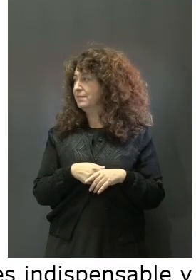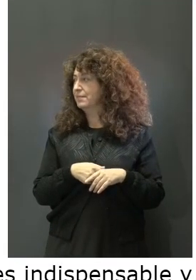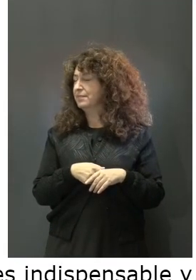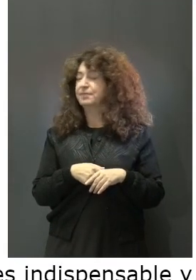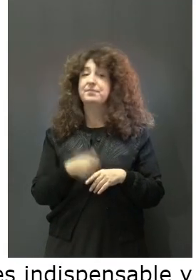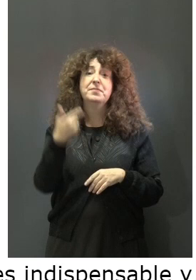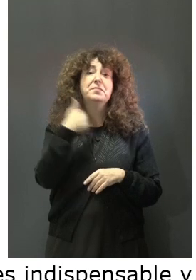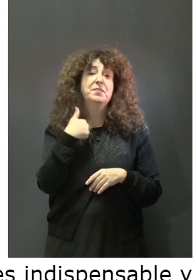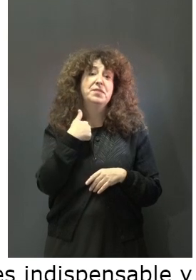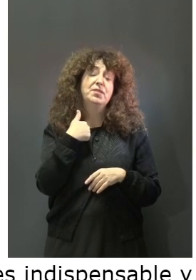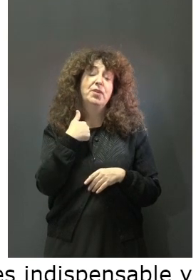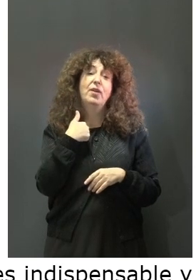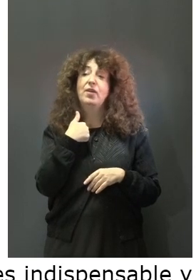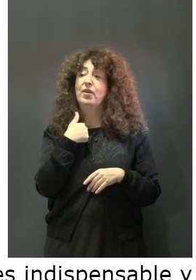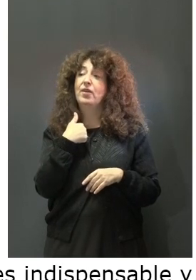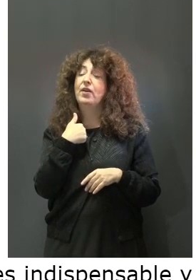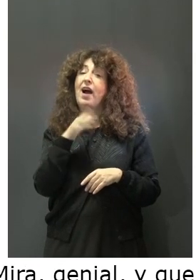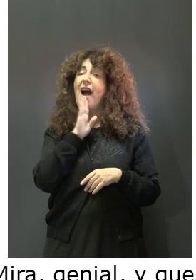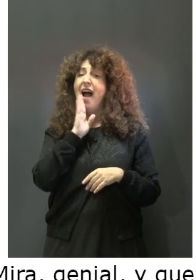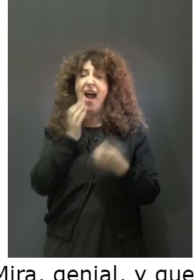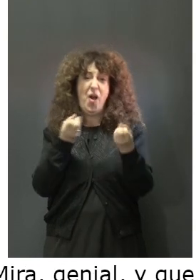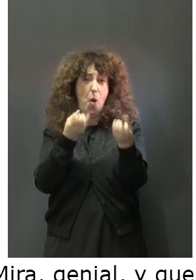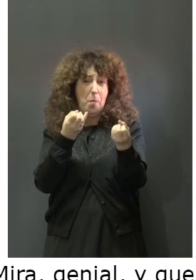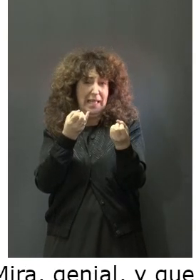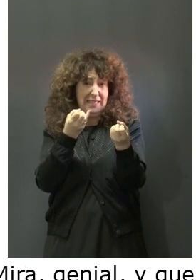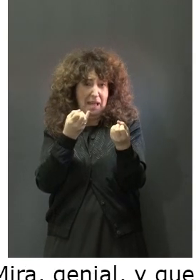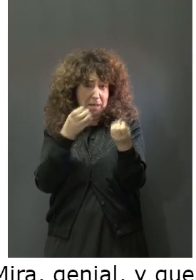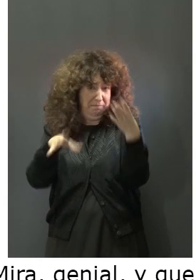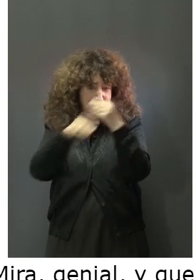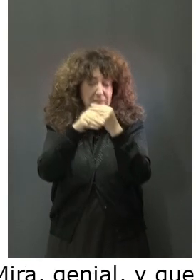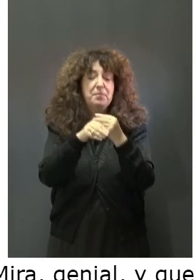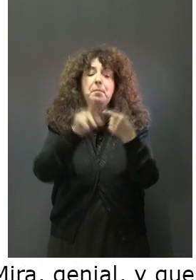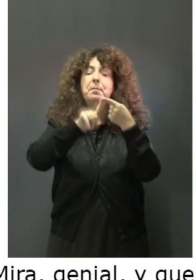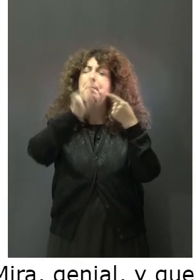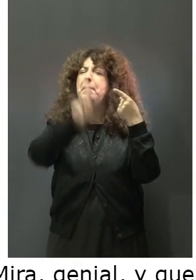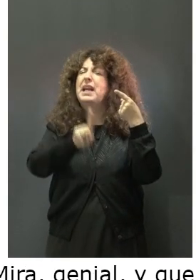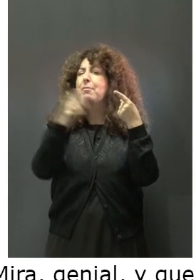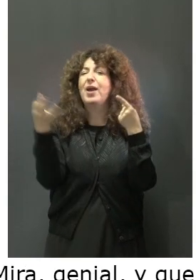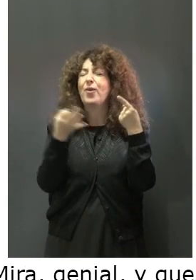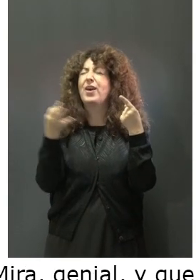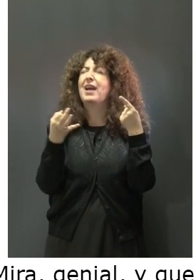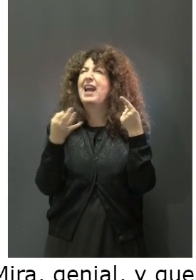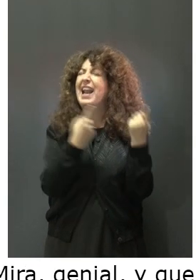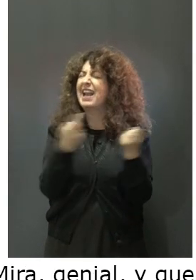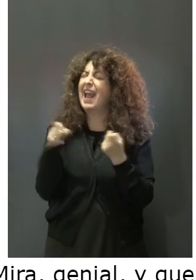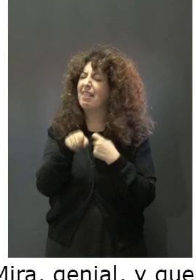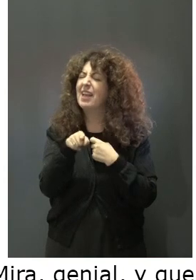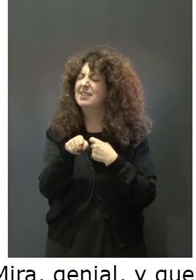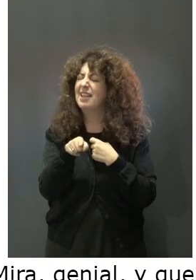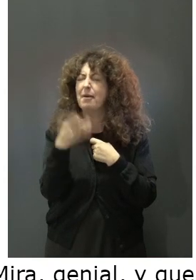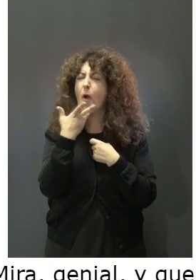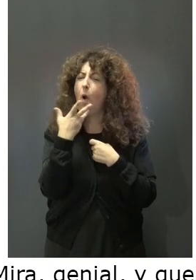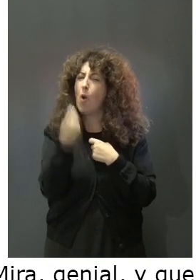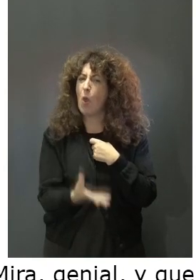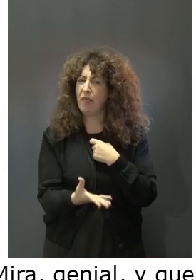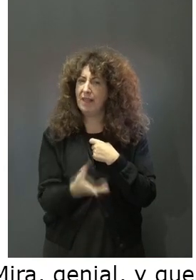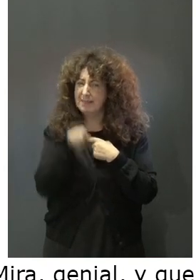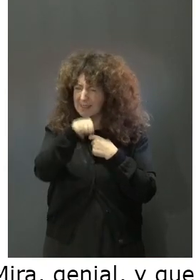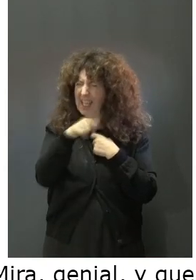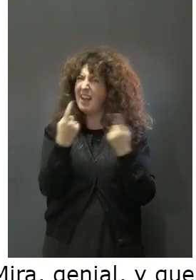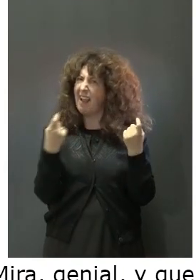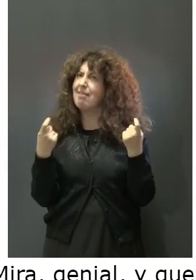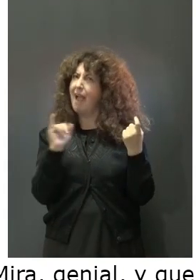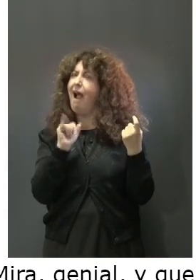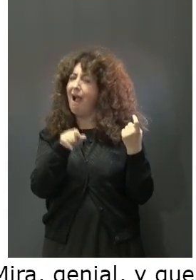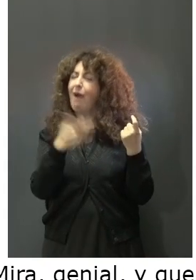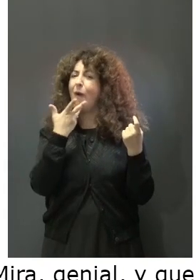Pues yo un poco lo que comentaba antes, en primer lugar, conocer la necesidad, ¿no? Que se conozca esa